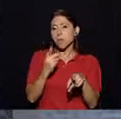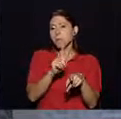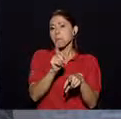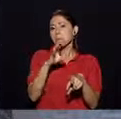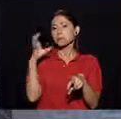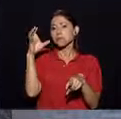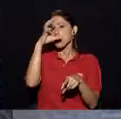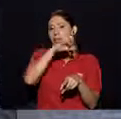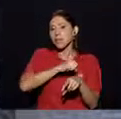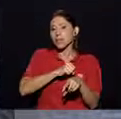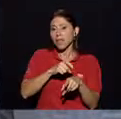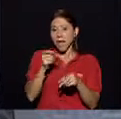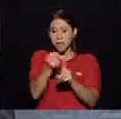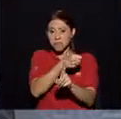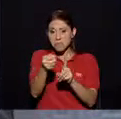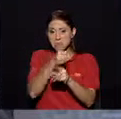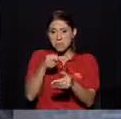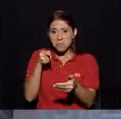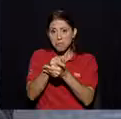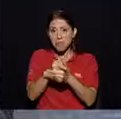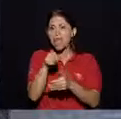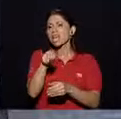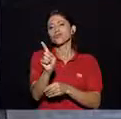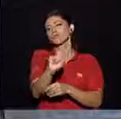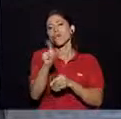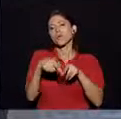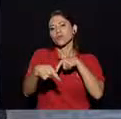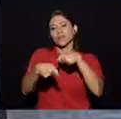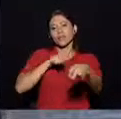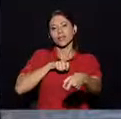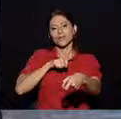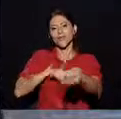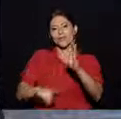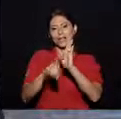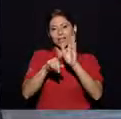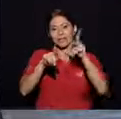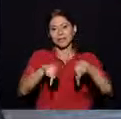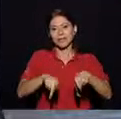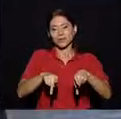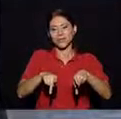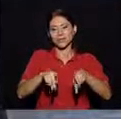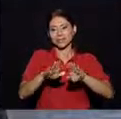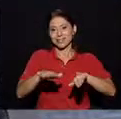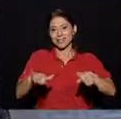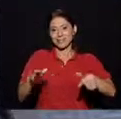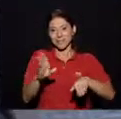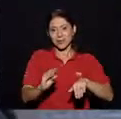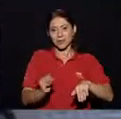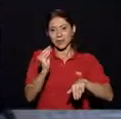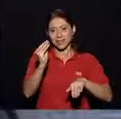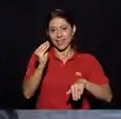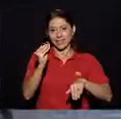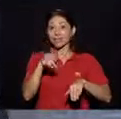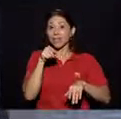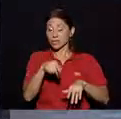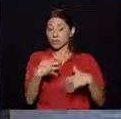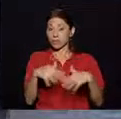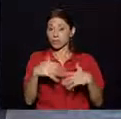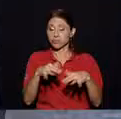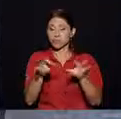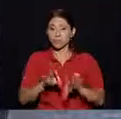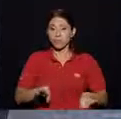como si fuera una violación a los derechos de las personas menores de edad. Y ahí hay una complejidad, una paradoja importante. Un